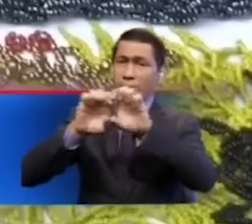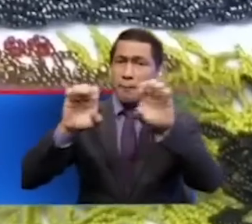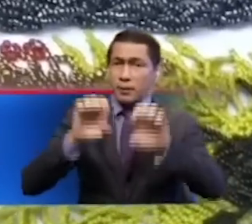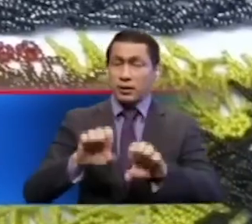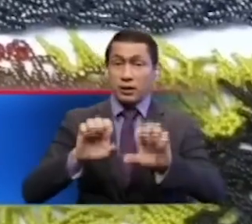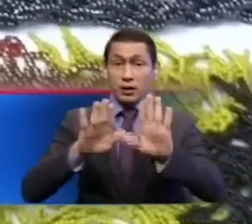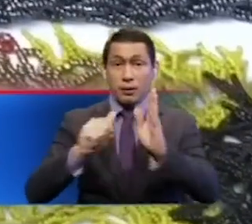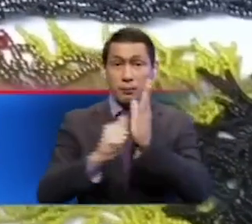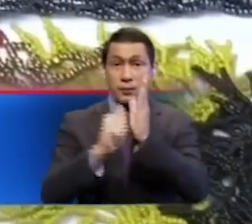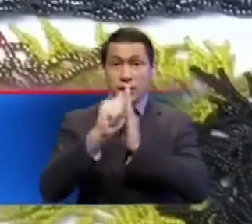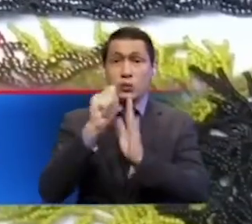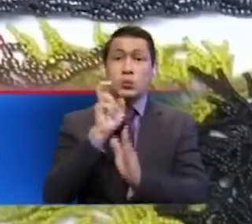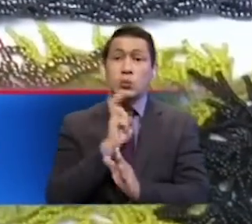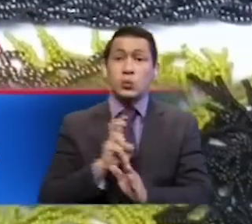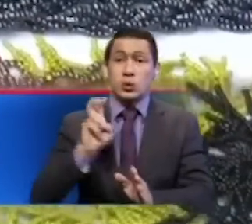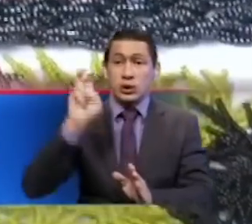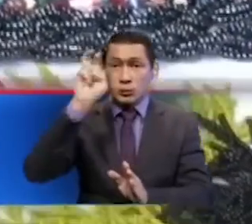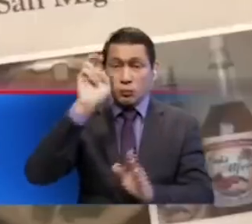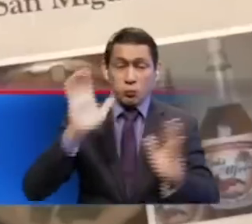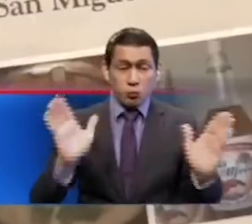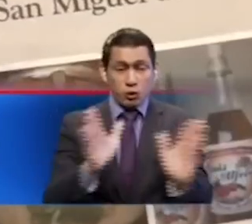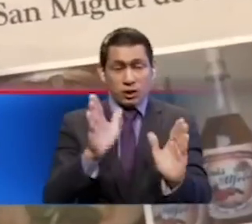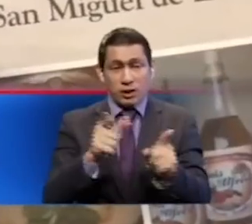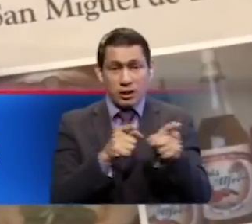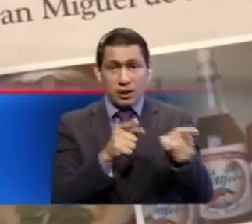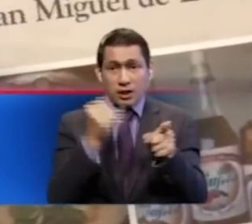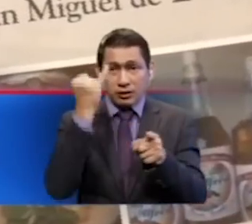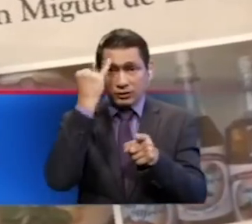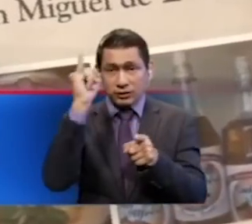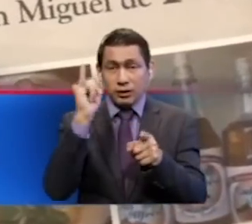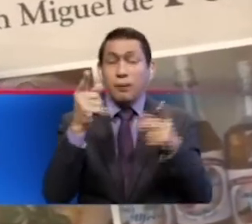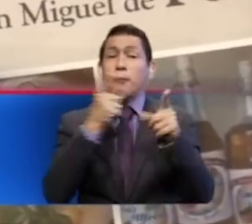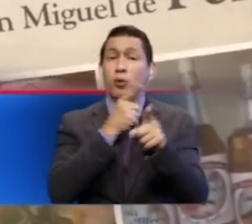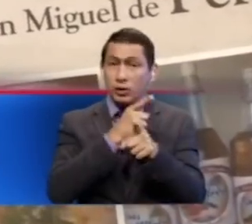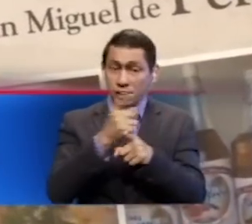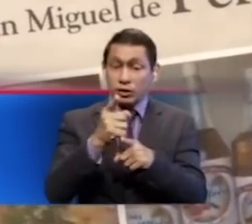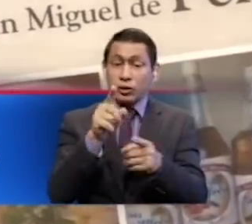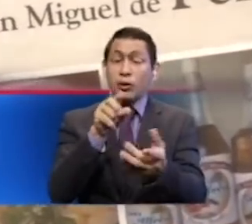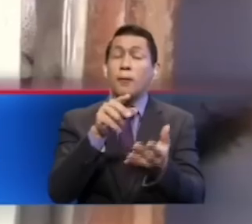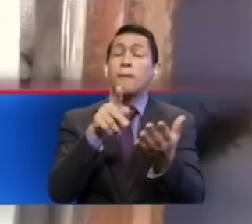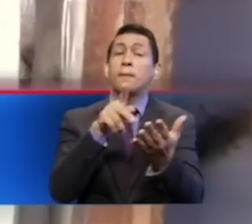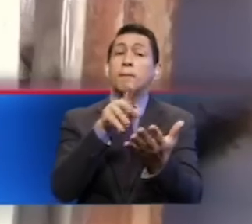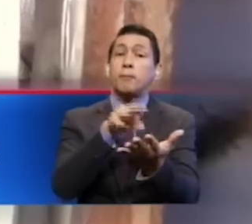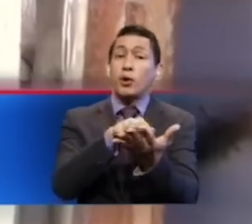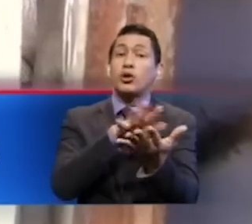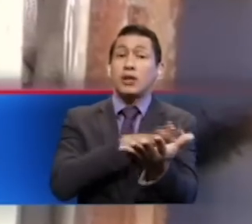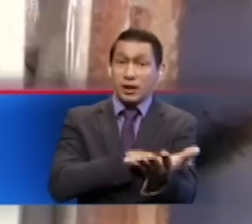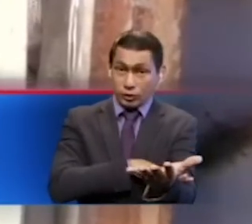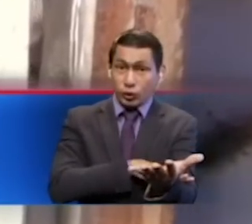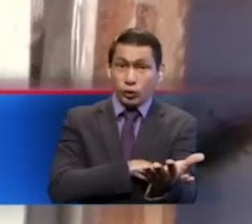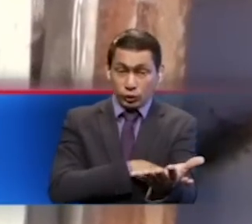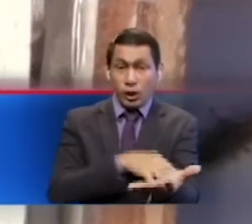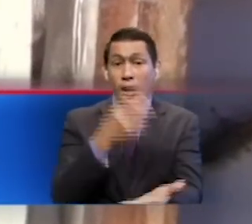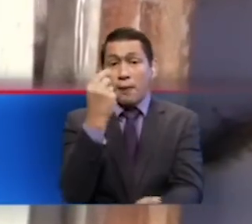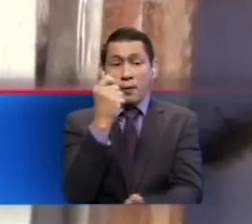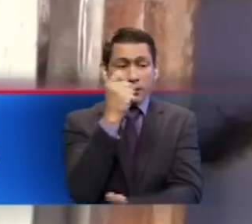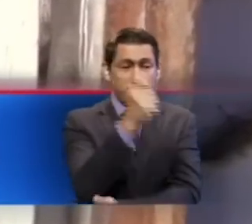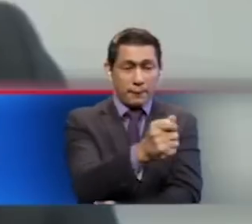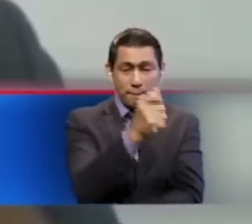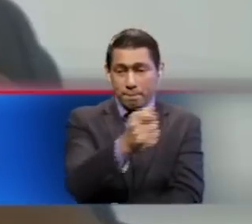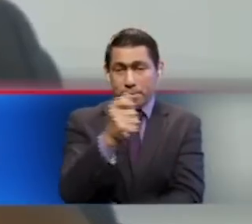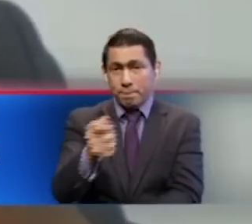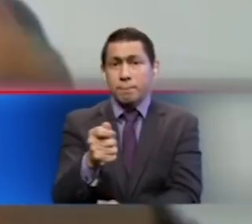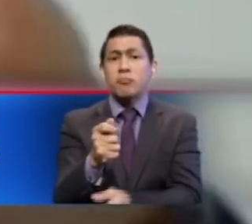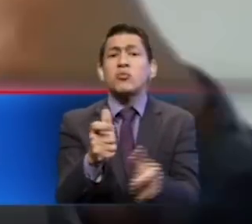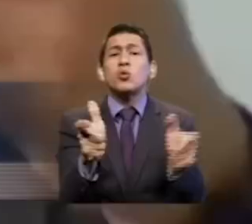Ministerio de Turismo impulsa este tipo de iniciativas y ahora puso en marcha el programa Emprende Turismo. Entregará capital semilla a pequeños y medianos emprendedores.